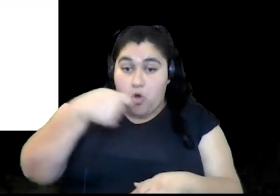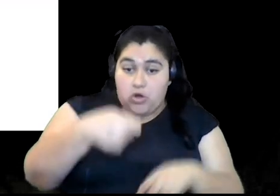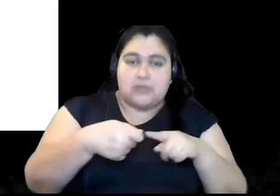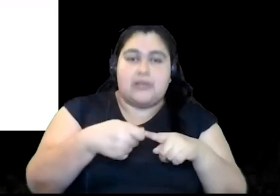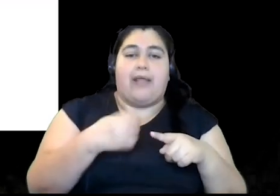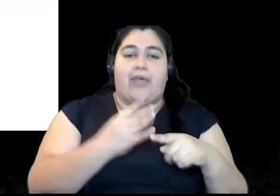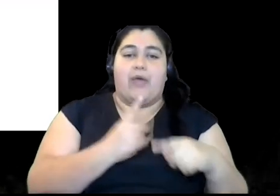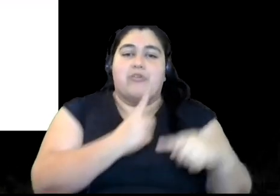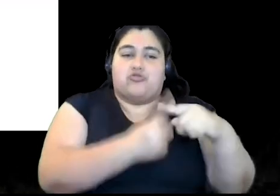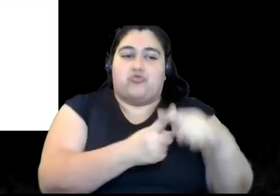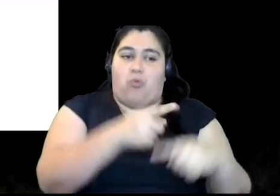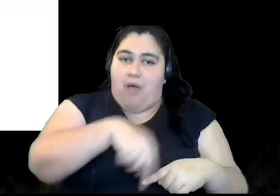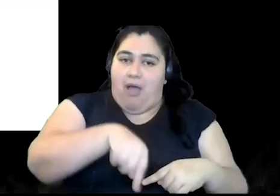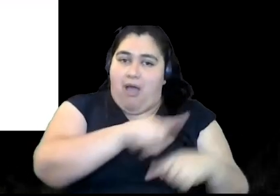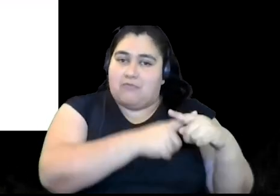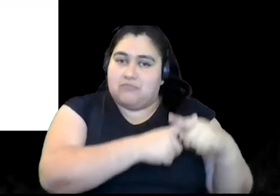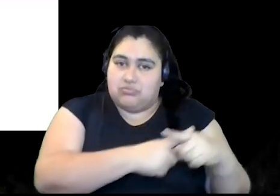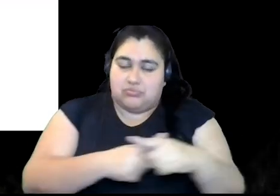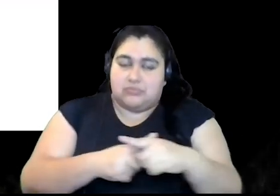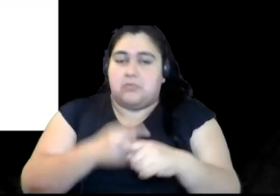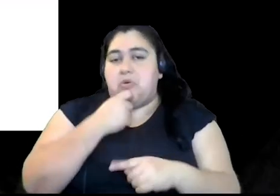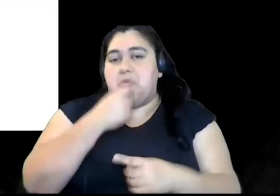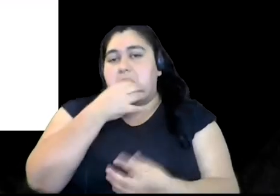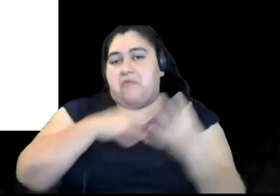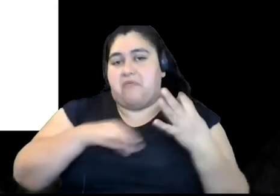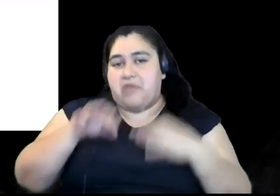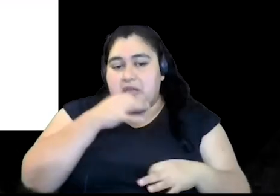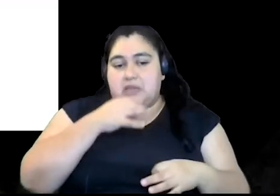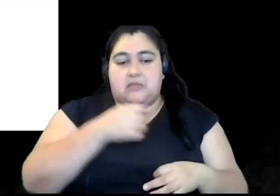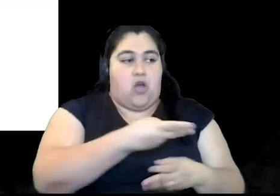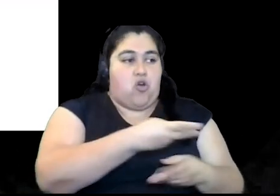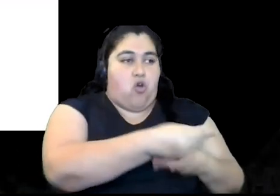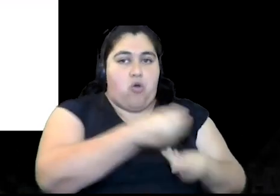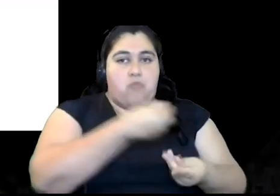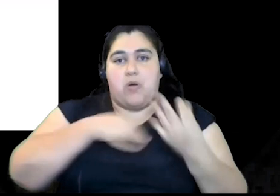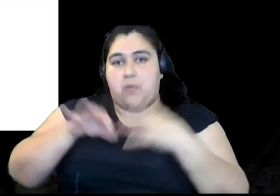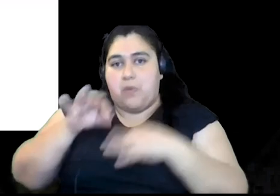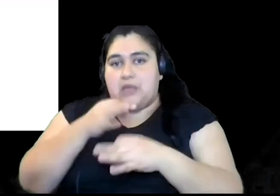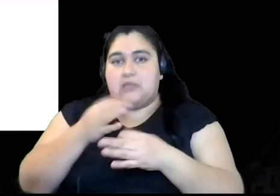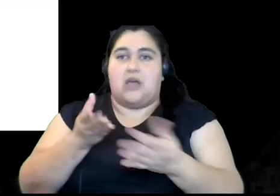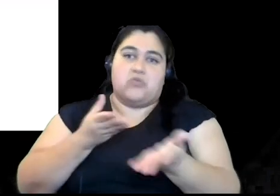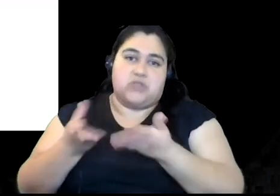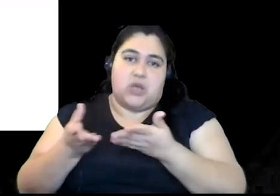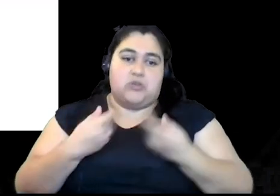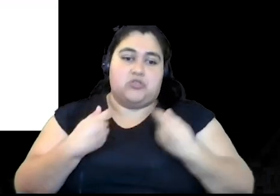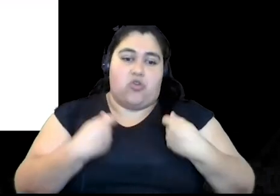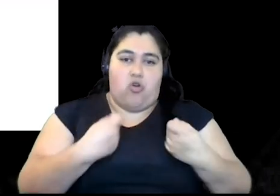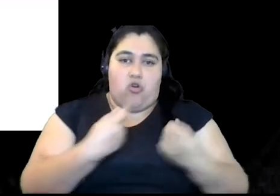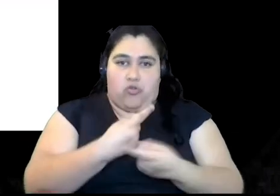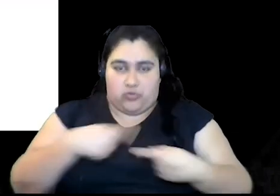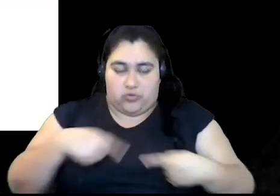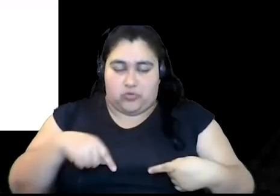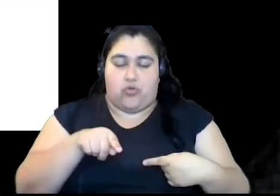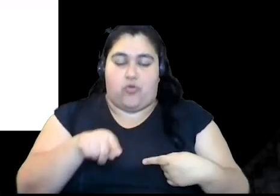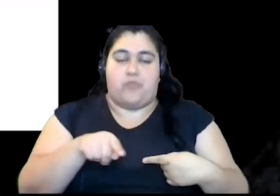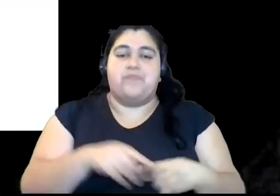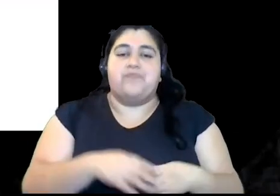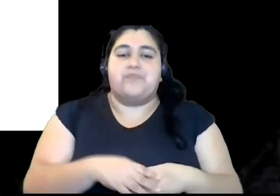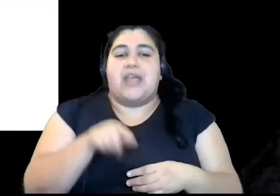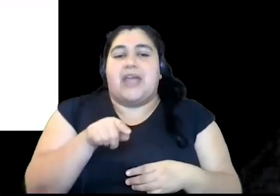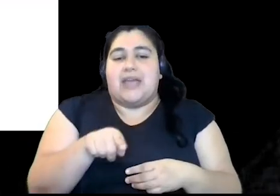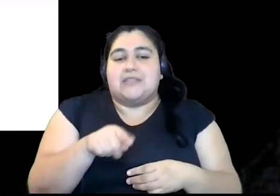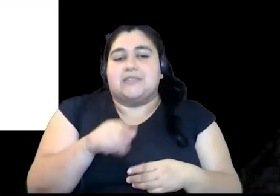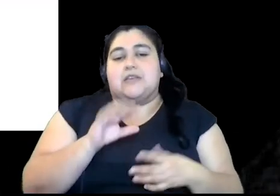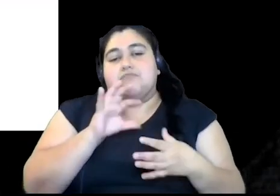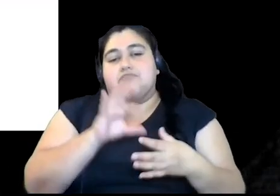participación. Restará, si se dedica a reventa, costo de mercadería, costo de servicios, restará o sumará el